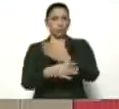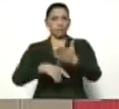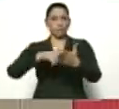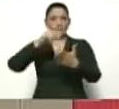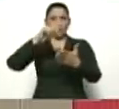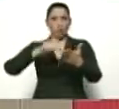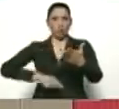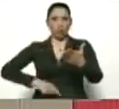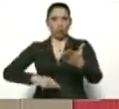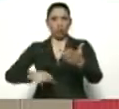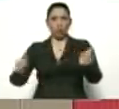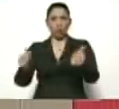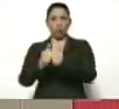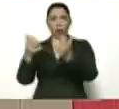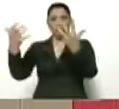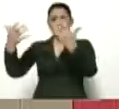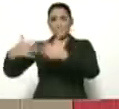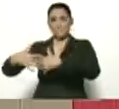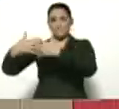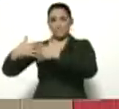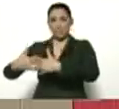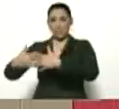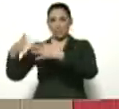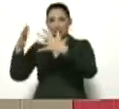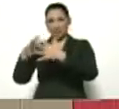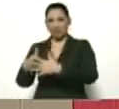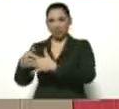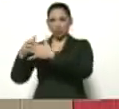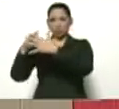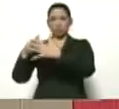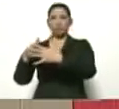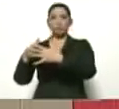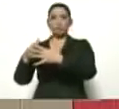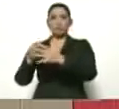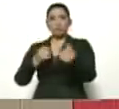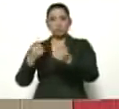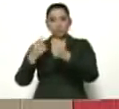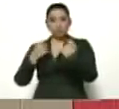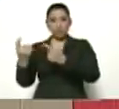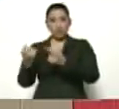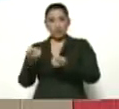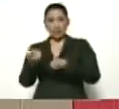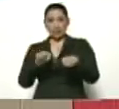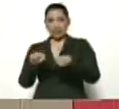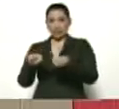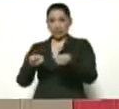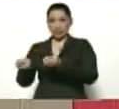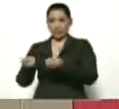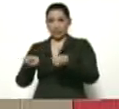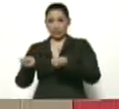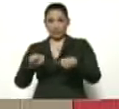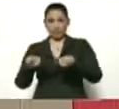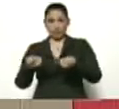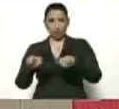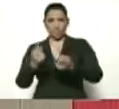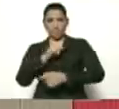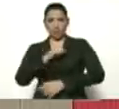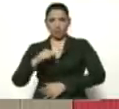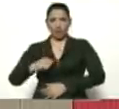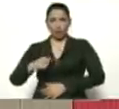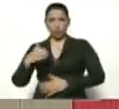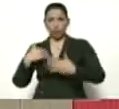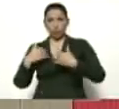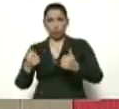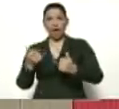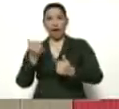con una empresa estadounidenses que proveen servicios privados de seguridad que mantiene nexos cercanos